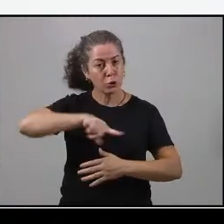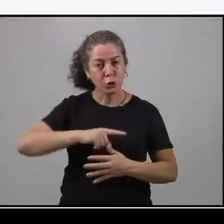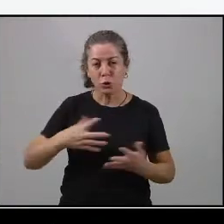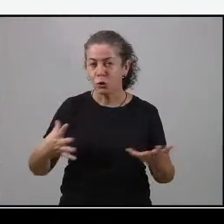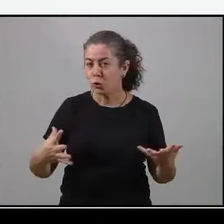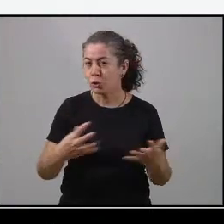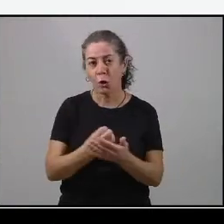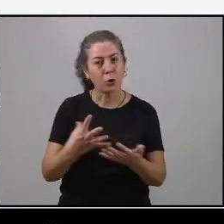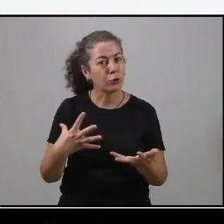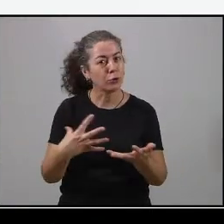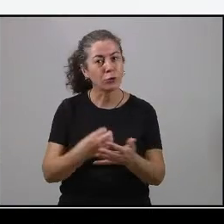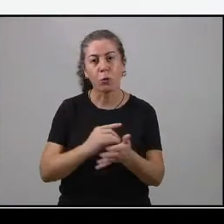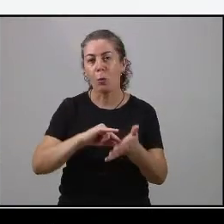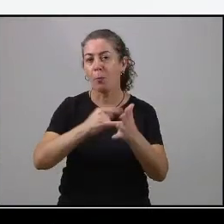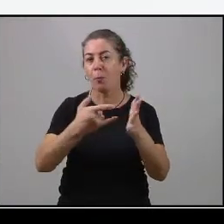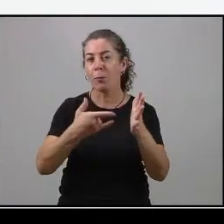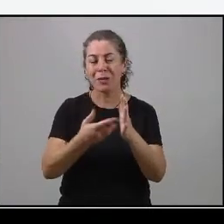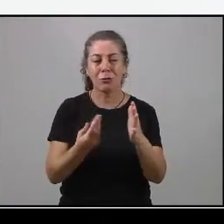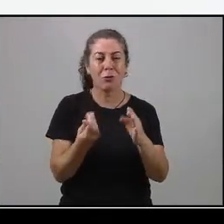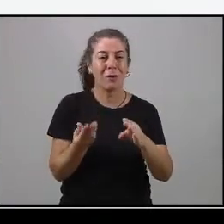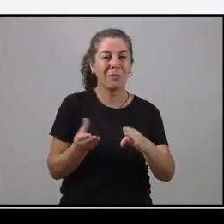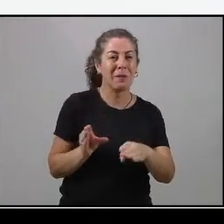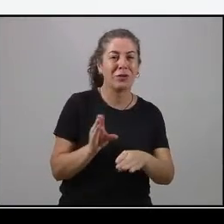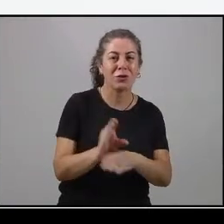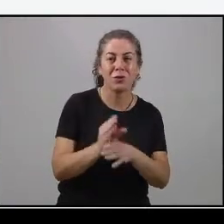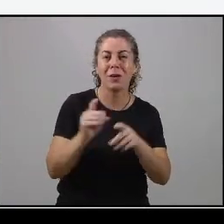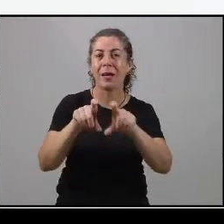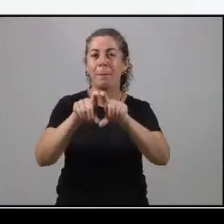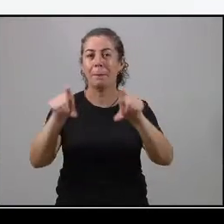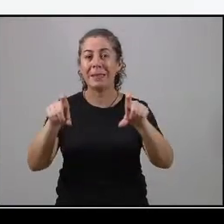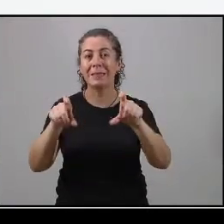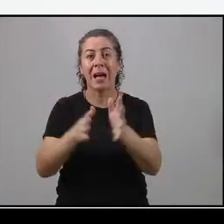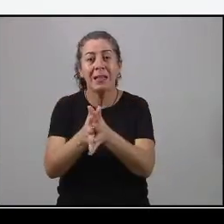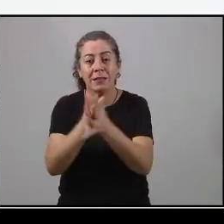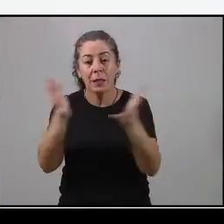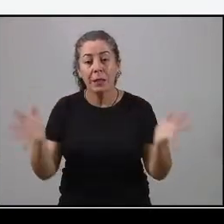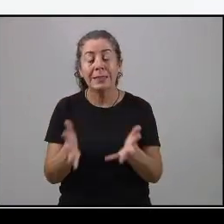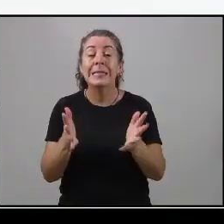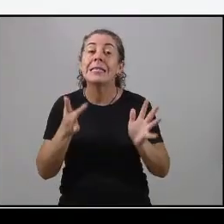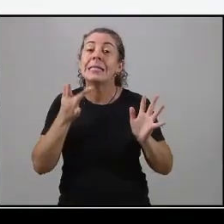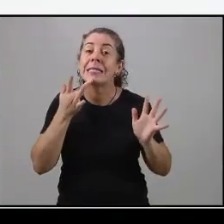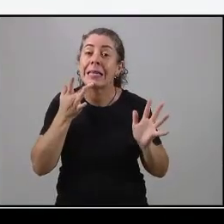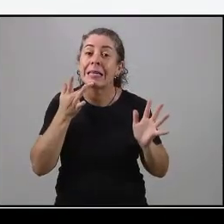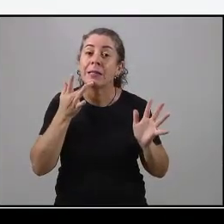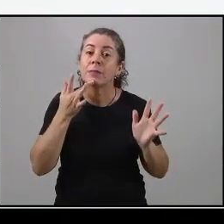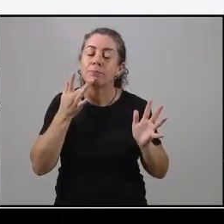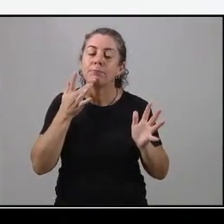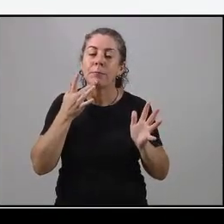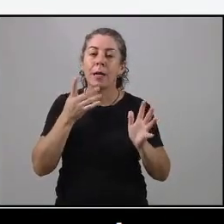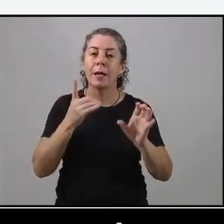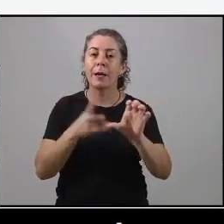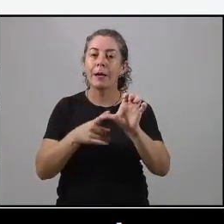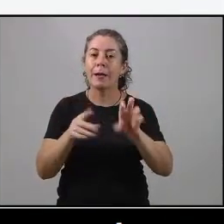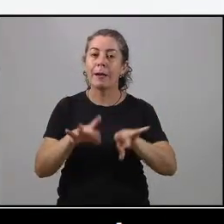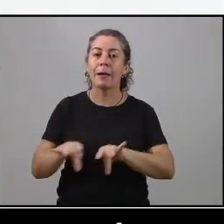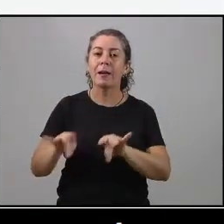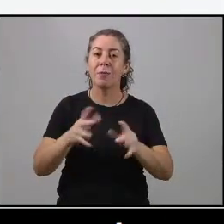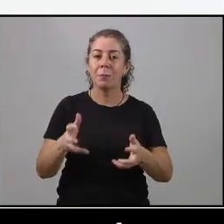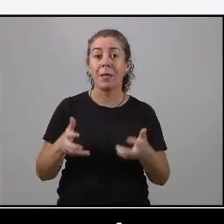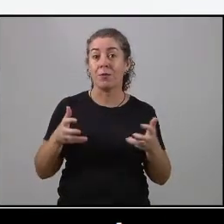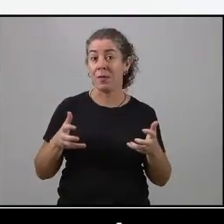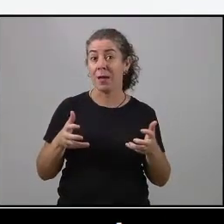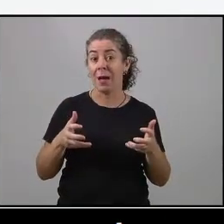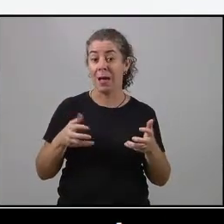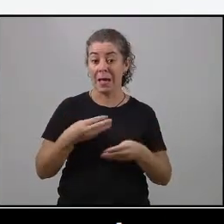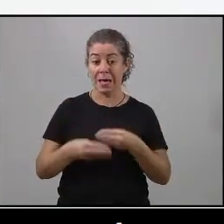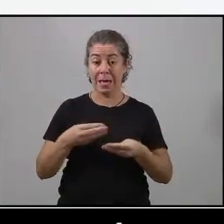tipo de proyectos, inversiones, empresas que beneficien a nuestra región y que desarrollen y hagan